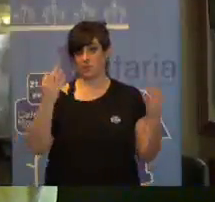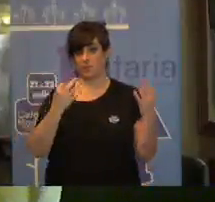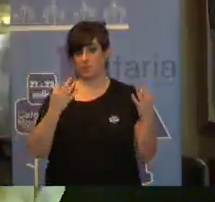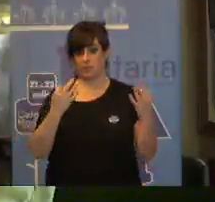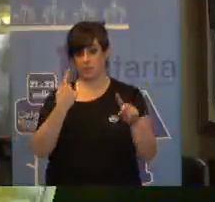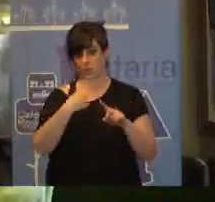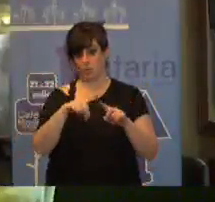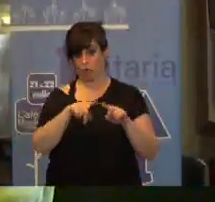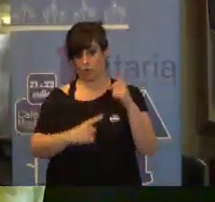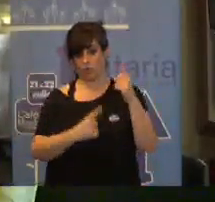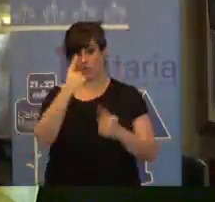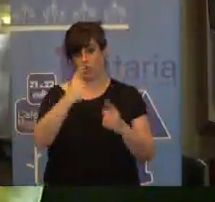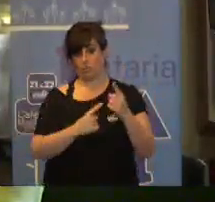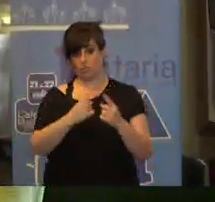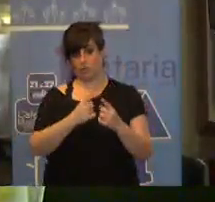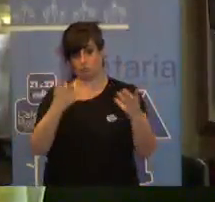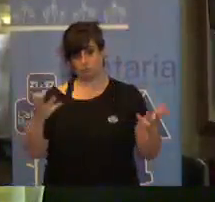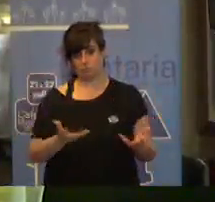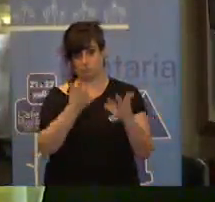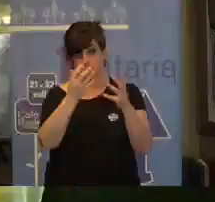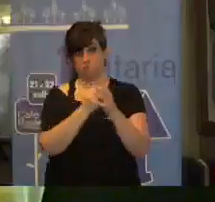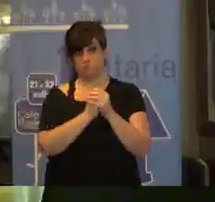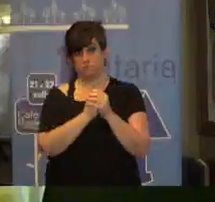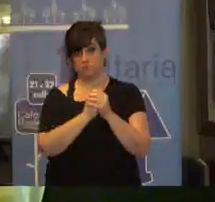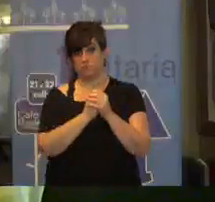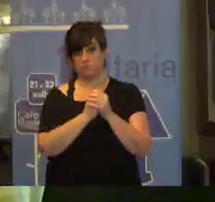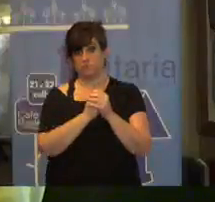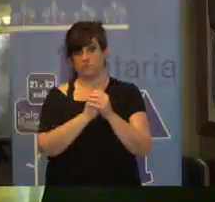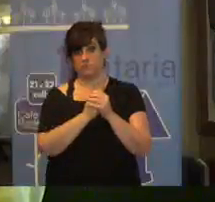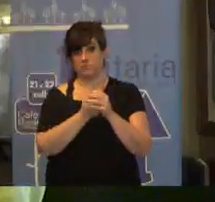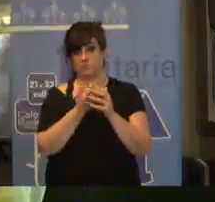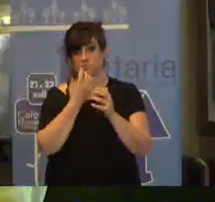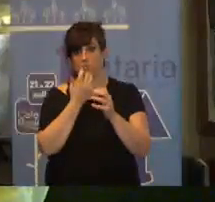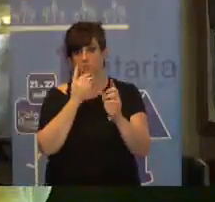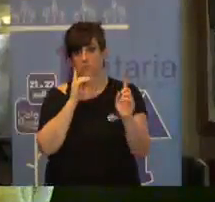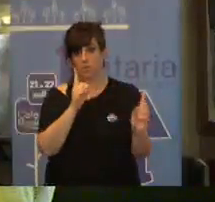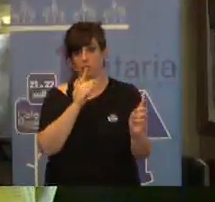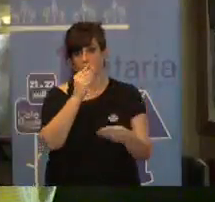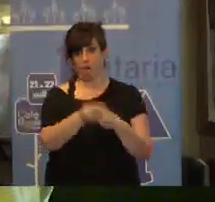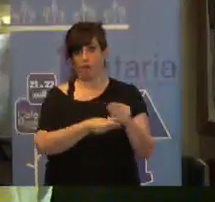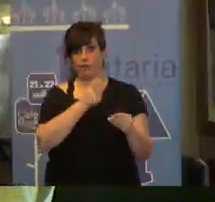cousas en Marea. E claro, non se pode facer fincapé se non logramos